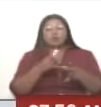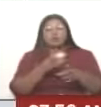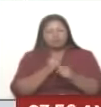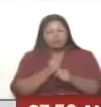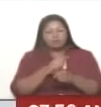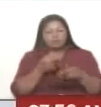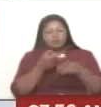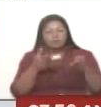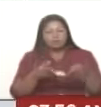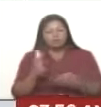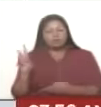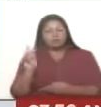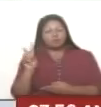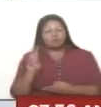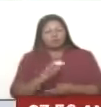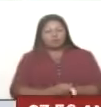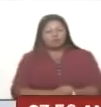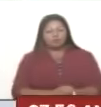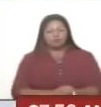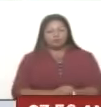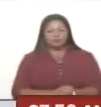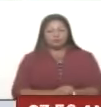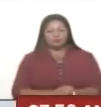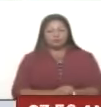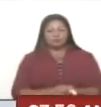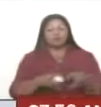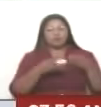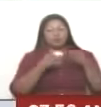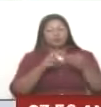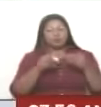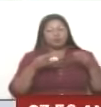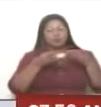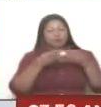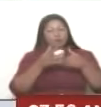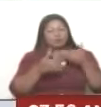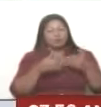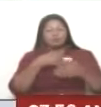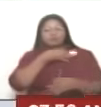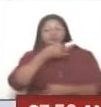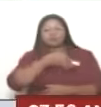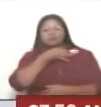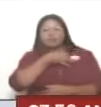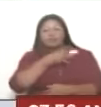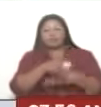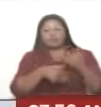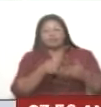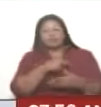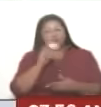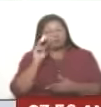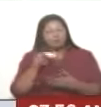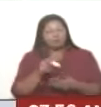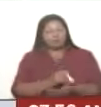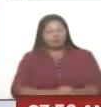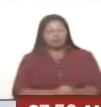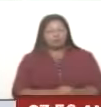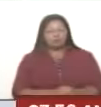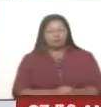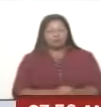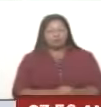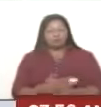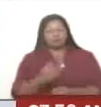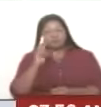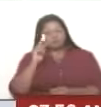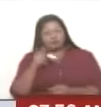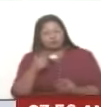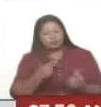gobierno venezolano de parte de todos los actores de la sociedad venezolana, no solamente desde el punto de vista económico. Tenemos